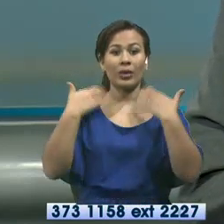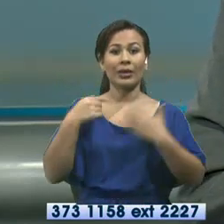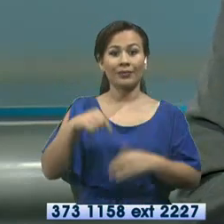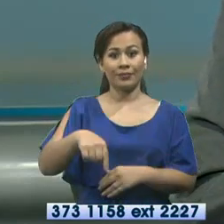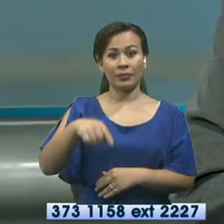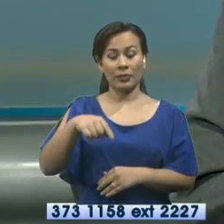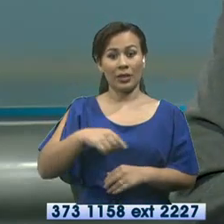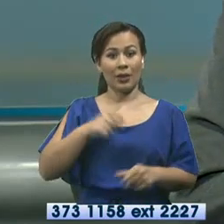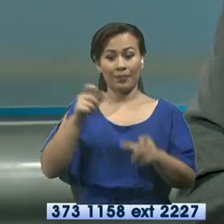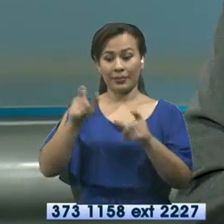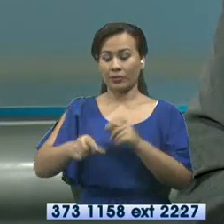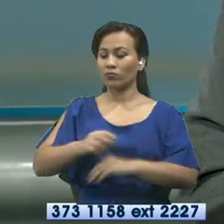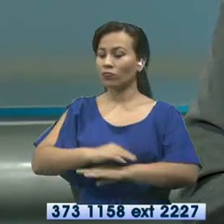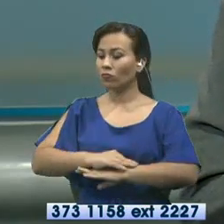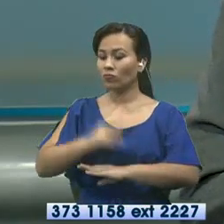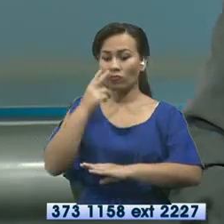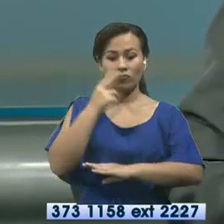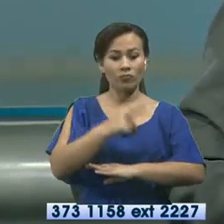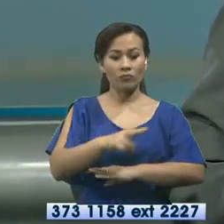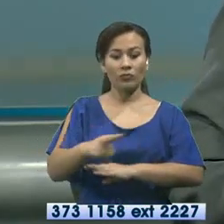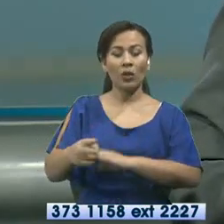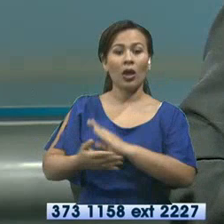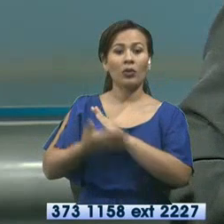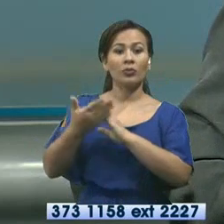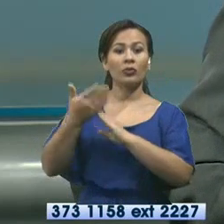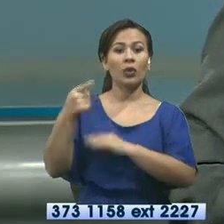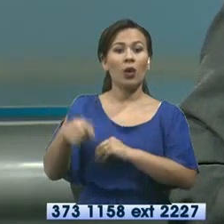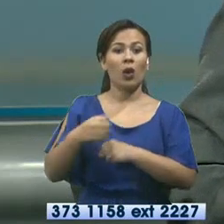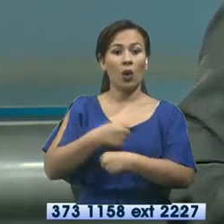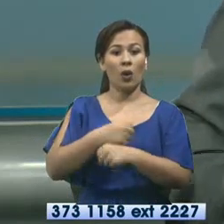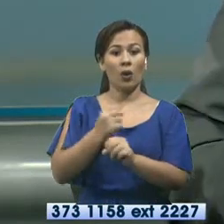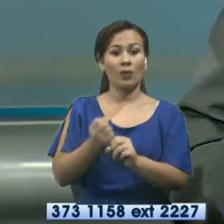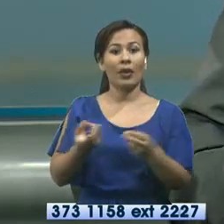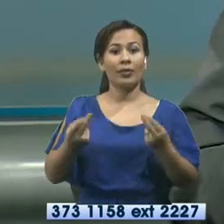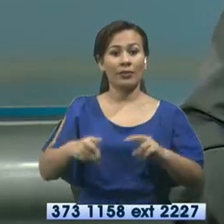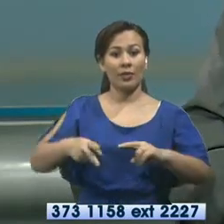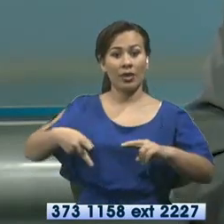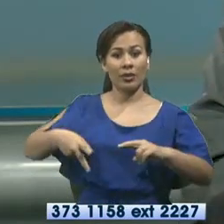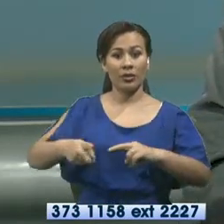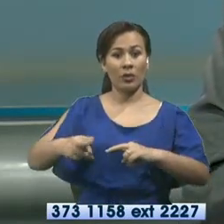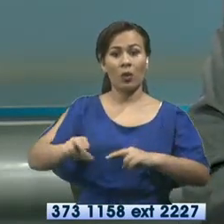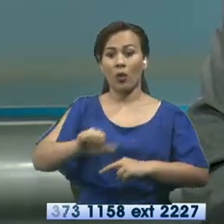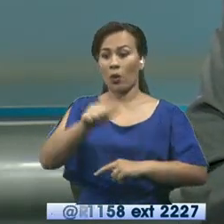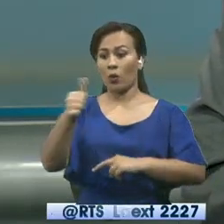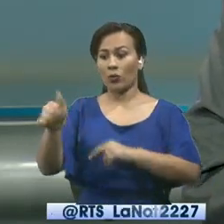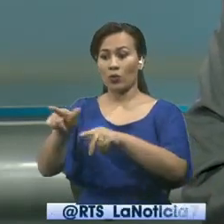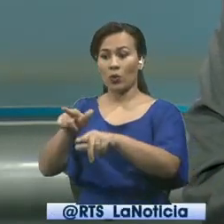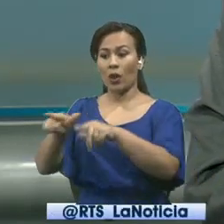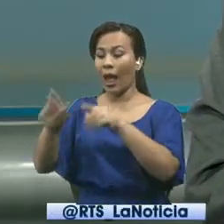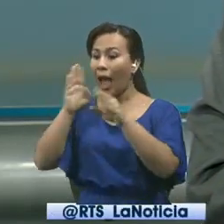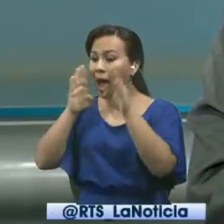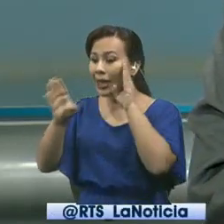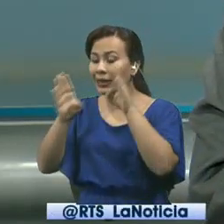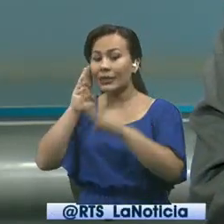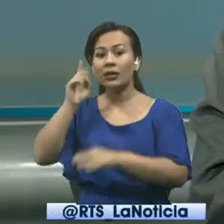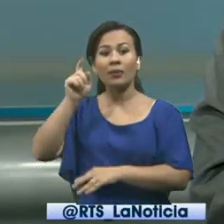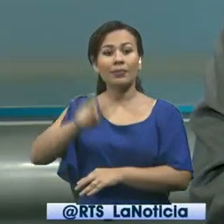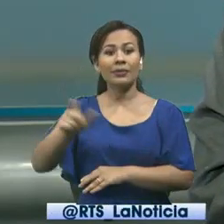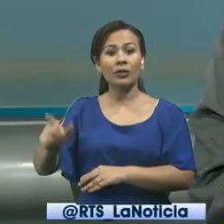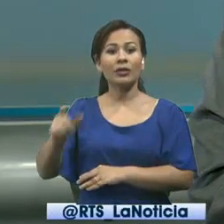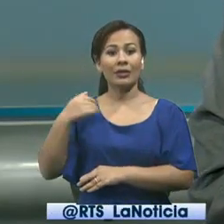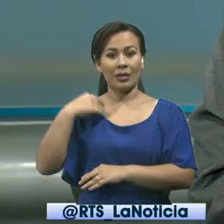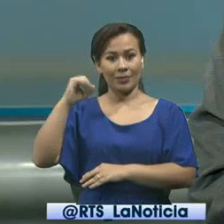funcionario constató los avances de la obra y también inauguró otro centro de atención para los